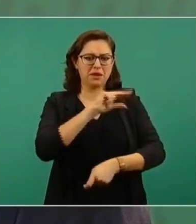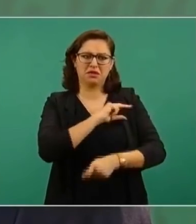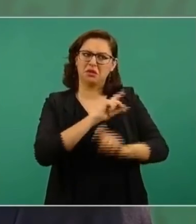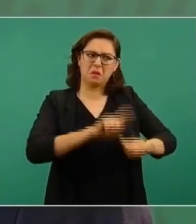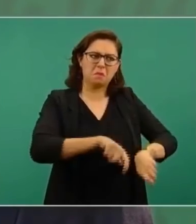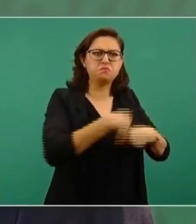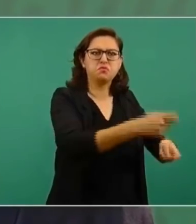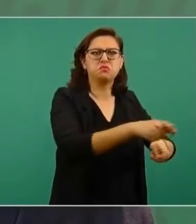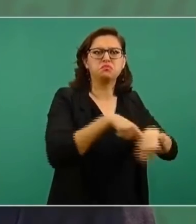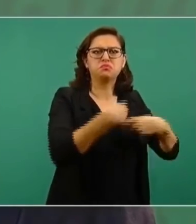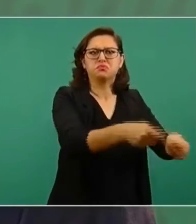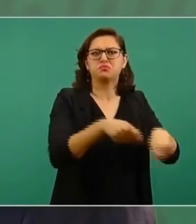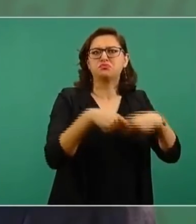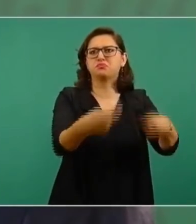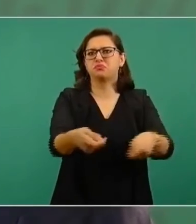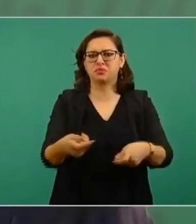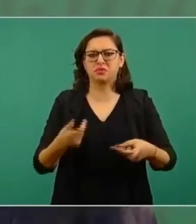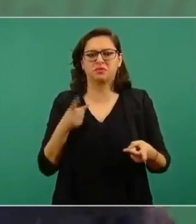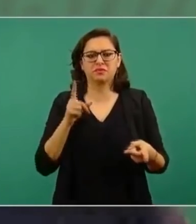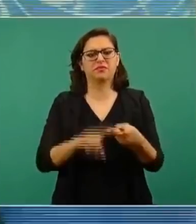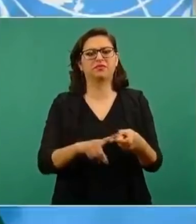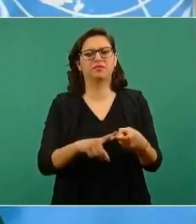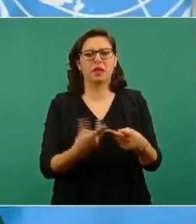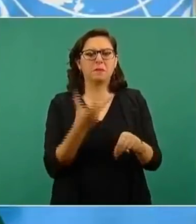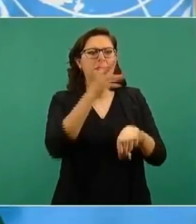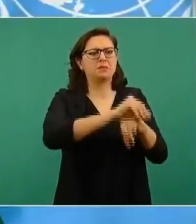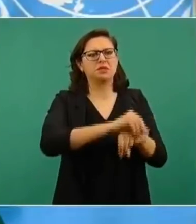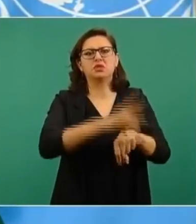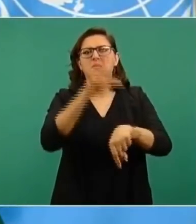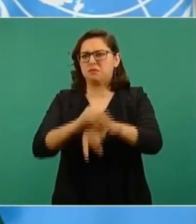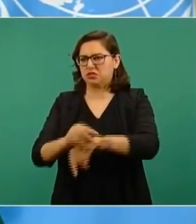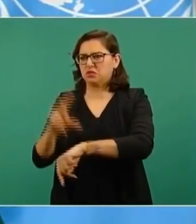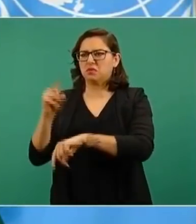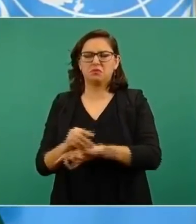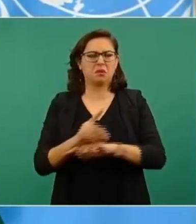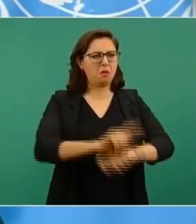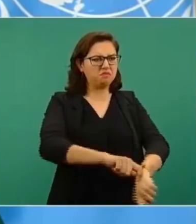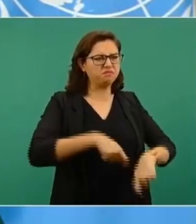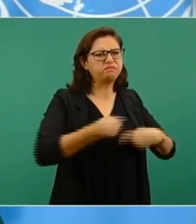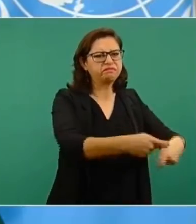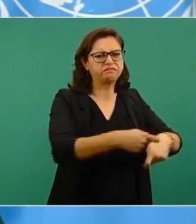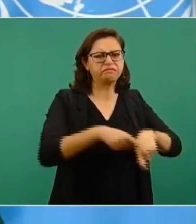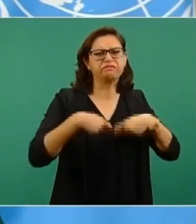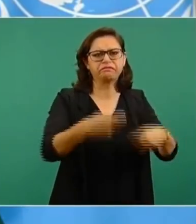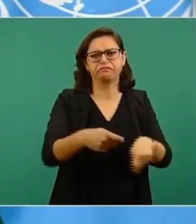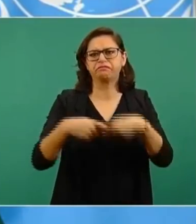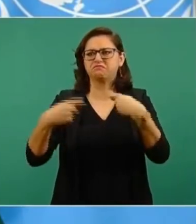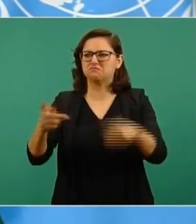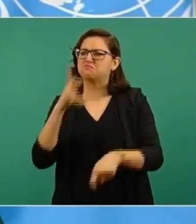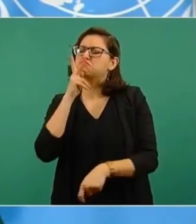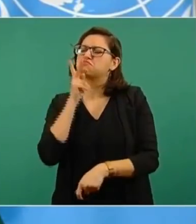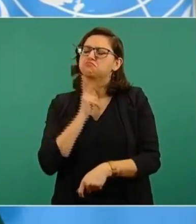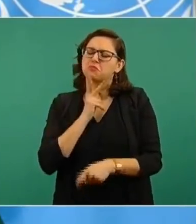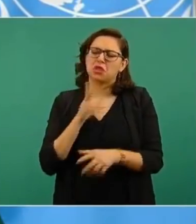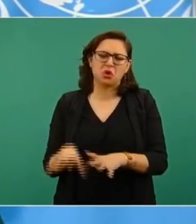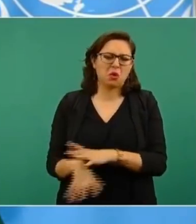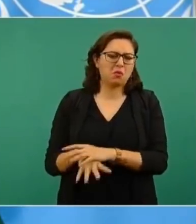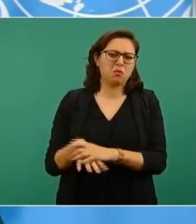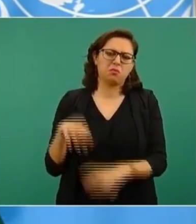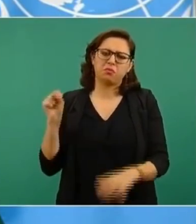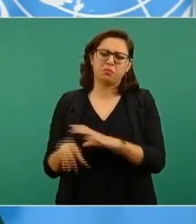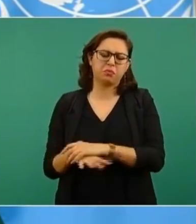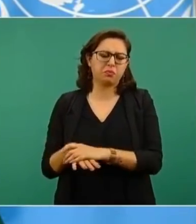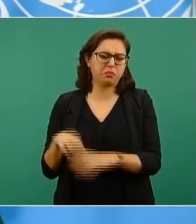extranjeras, se entregaron concesiones para la explotación